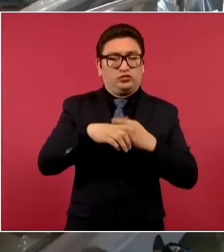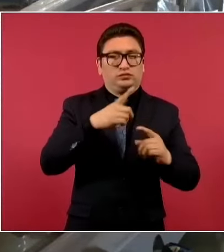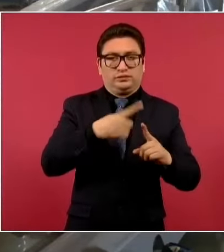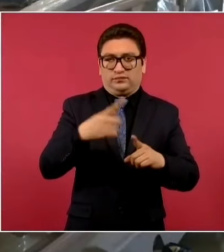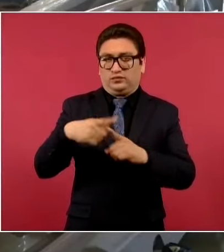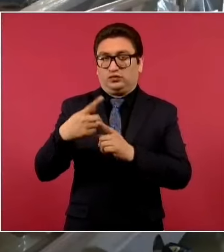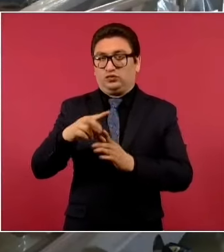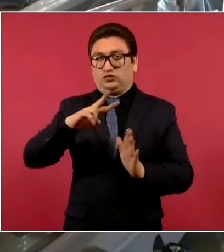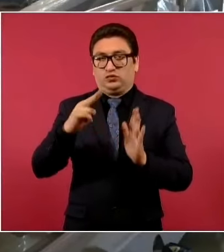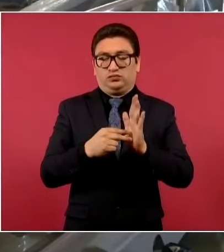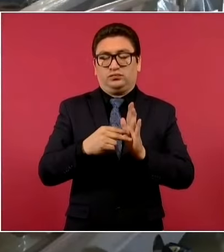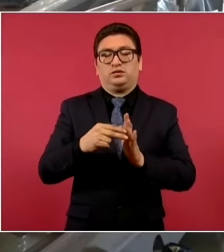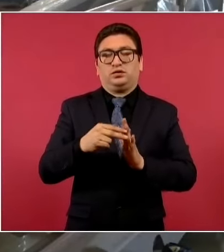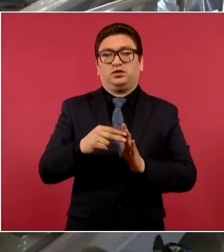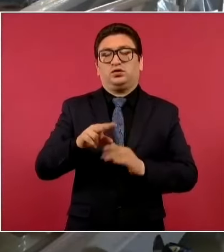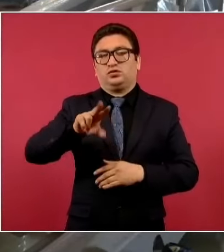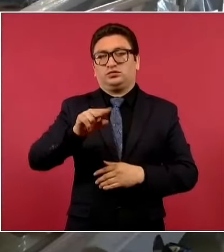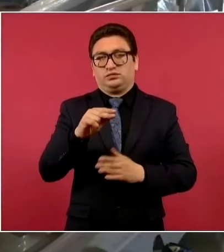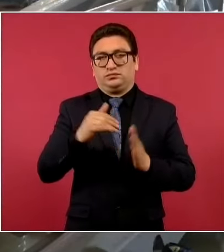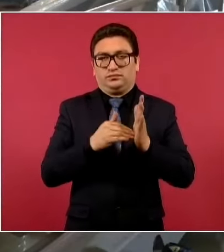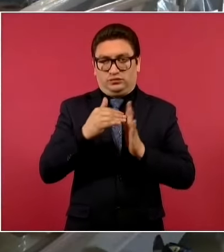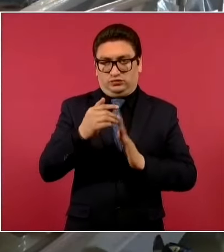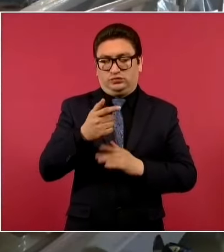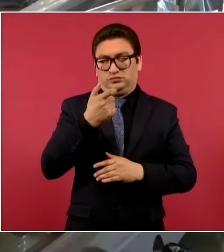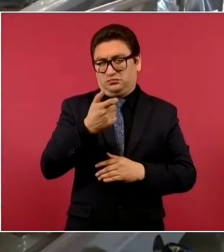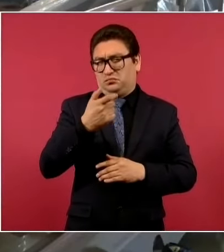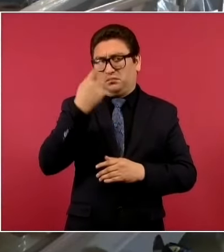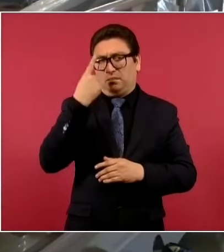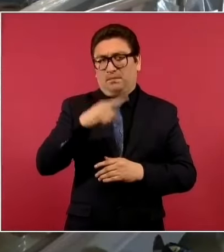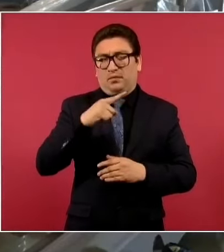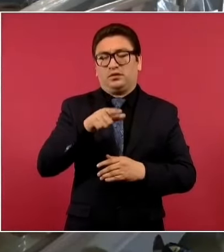de 2.080 millones de pesos para adquirir